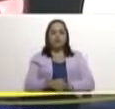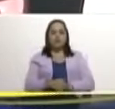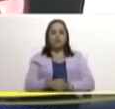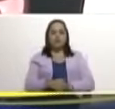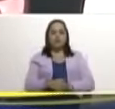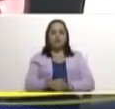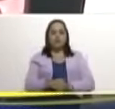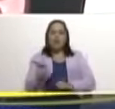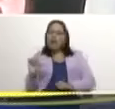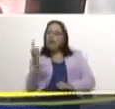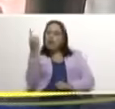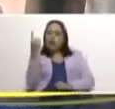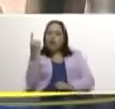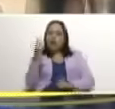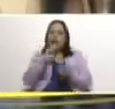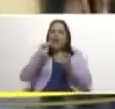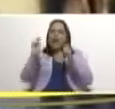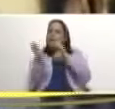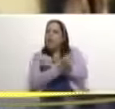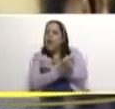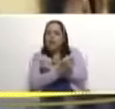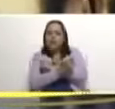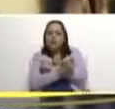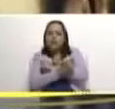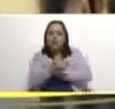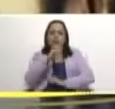Y lo primero es tergiversar